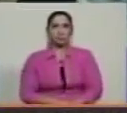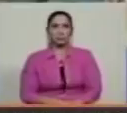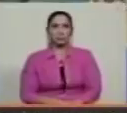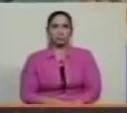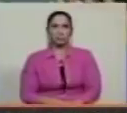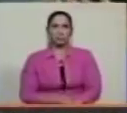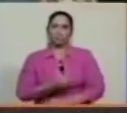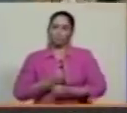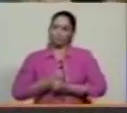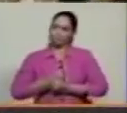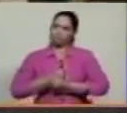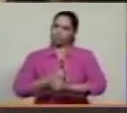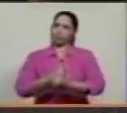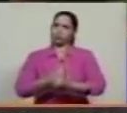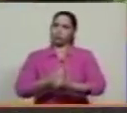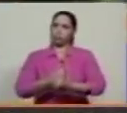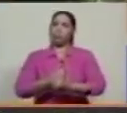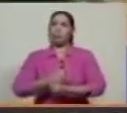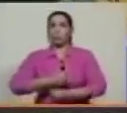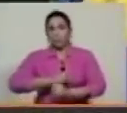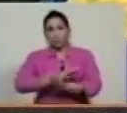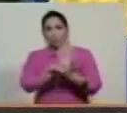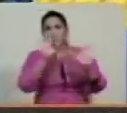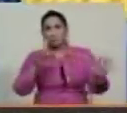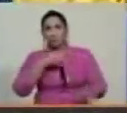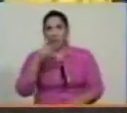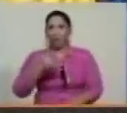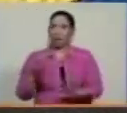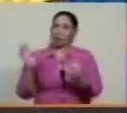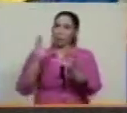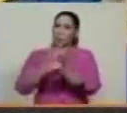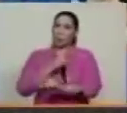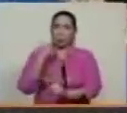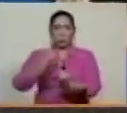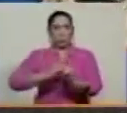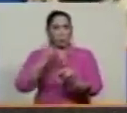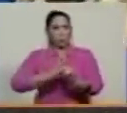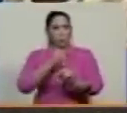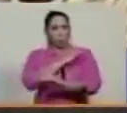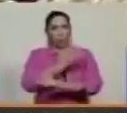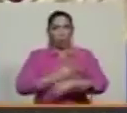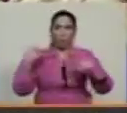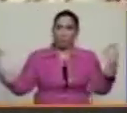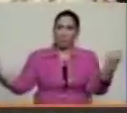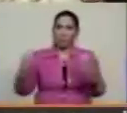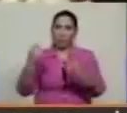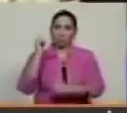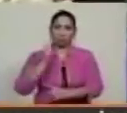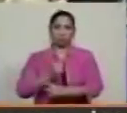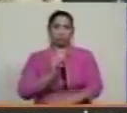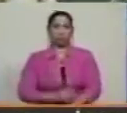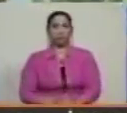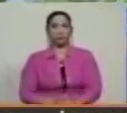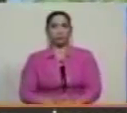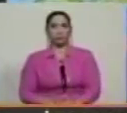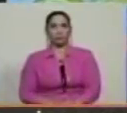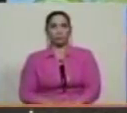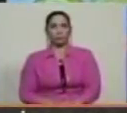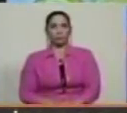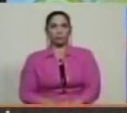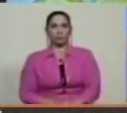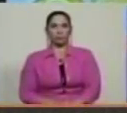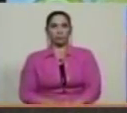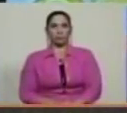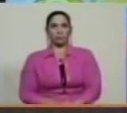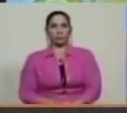Entregados mañana, tarde y noche. Esto es una lucha, y es una lucha del poder popular. Es una lucha del poder popular. A